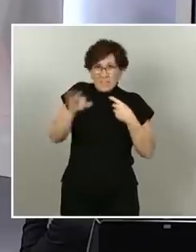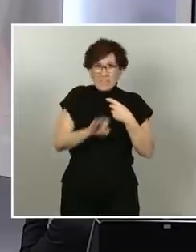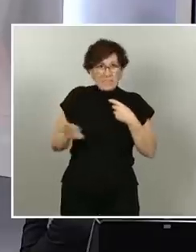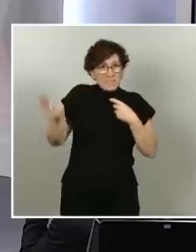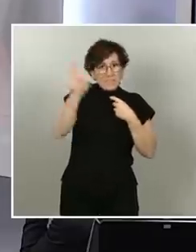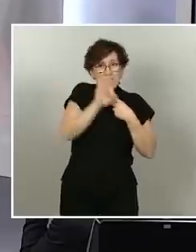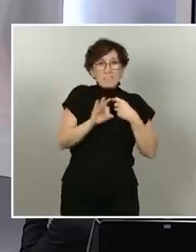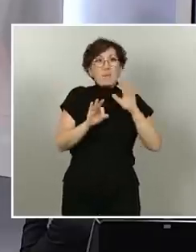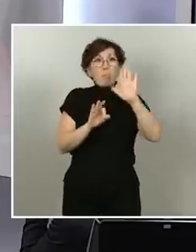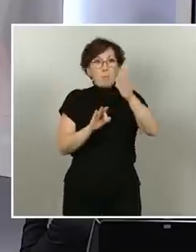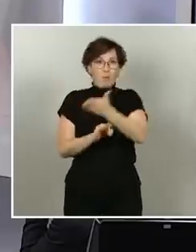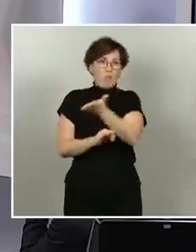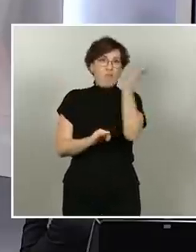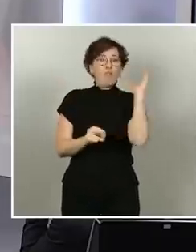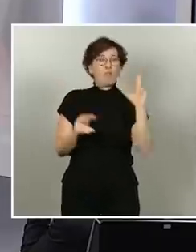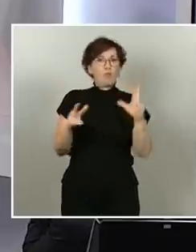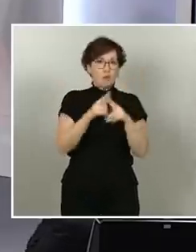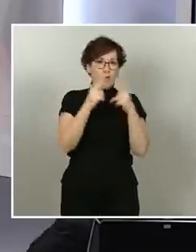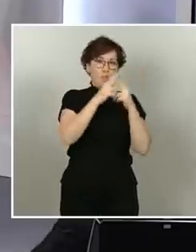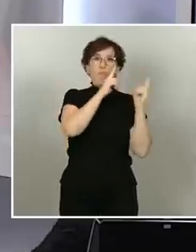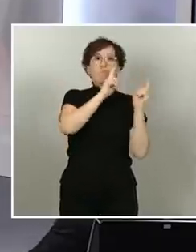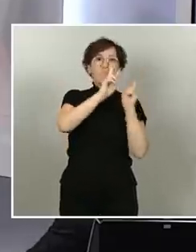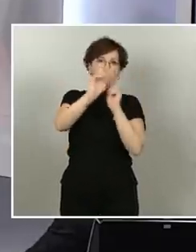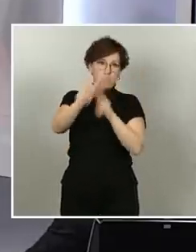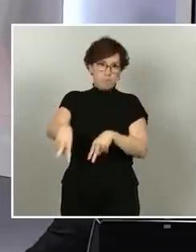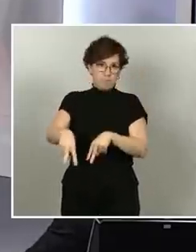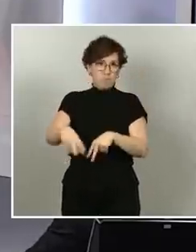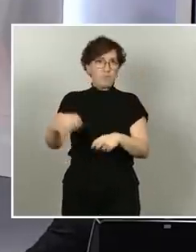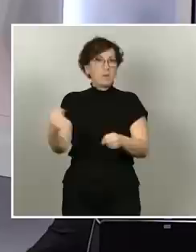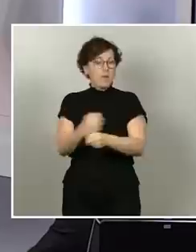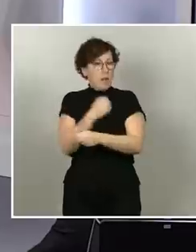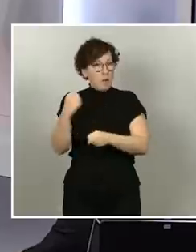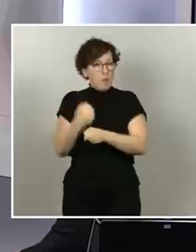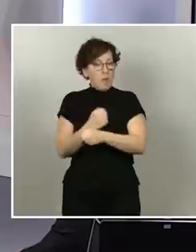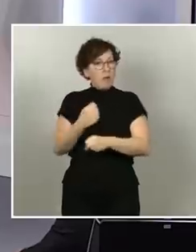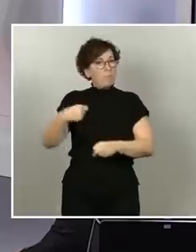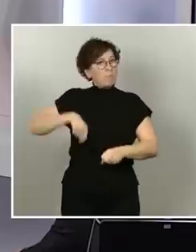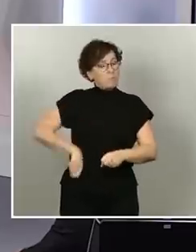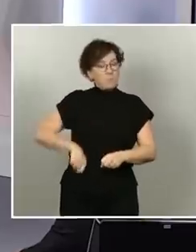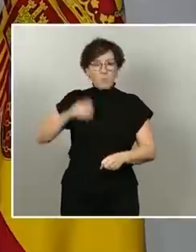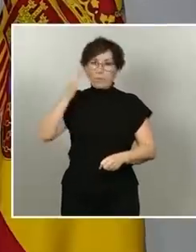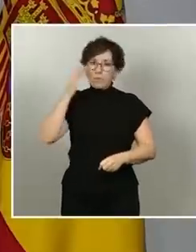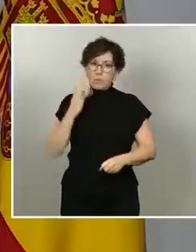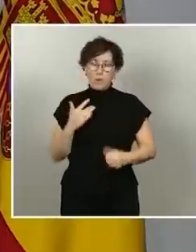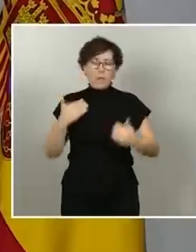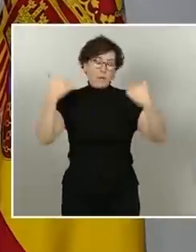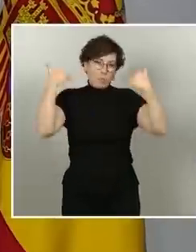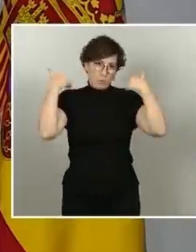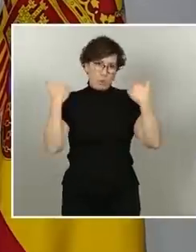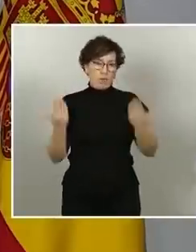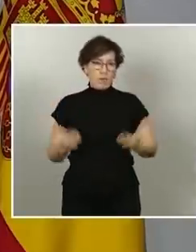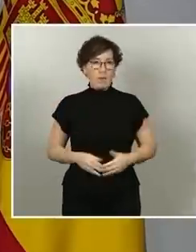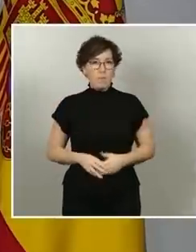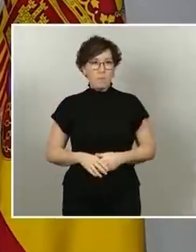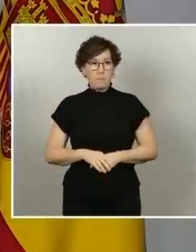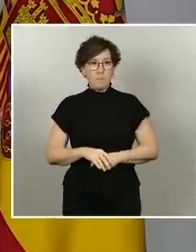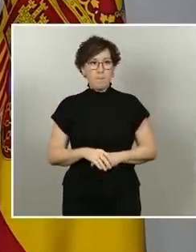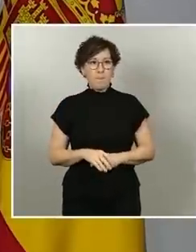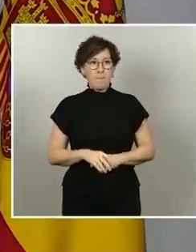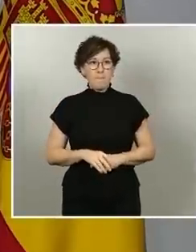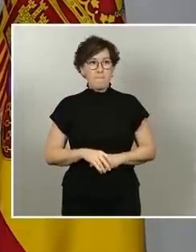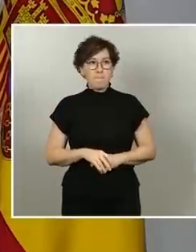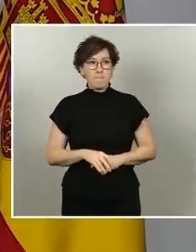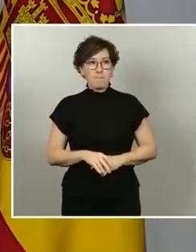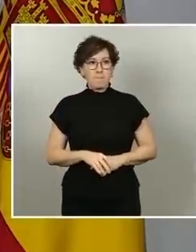que suele explotar verdad explotó muy distinto a la forma que yo pudiera explotar pero explotó